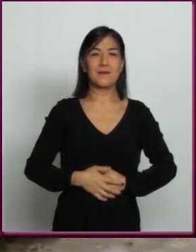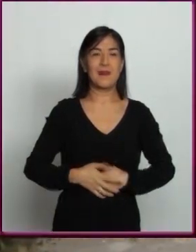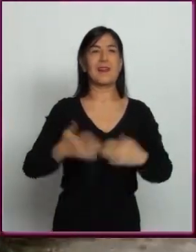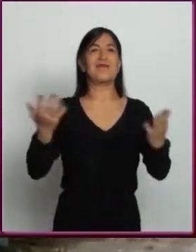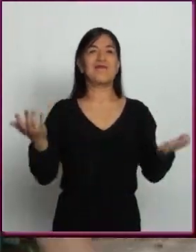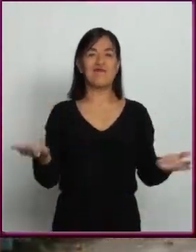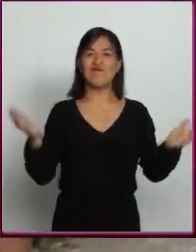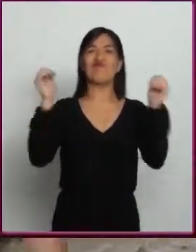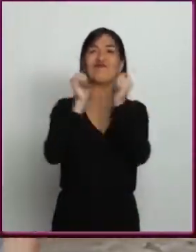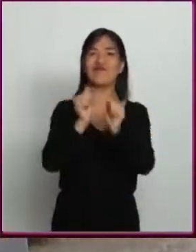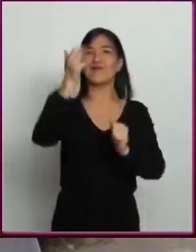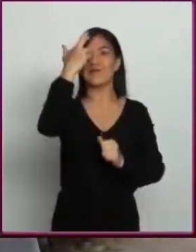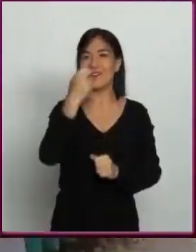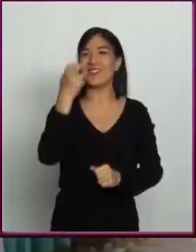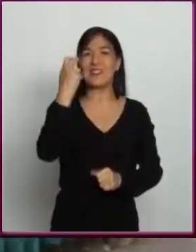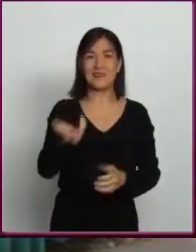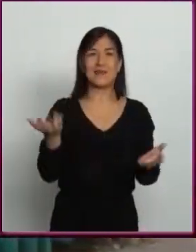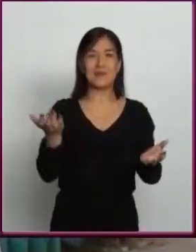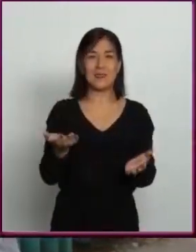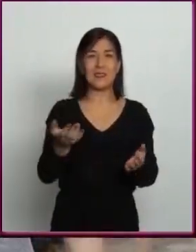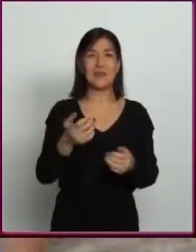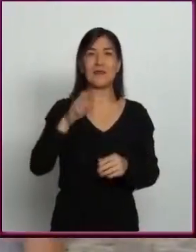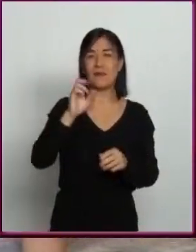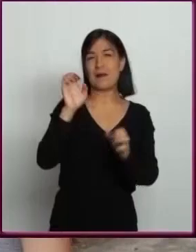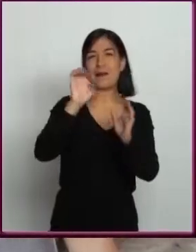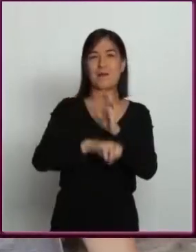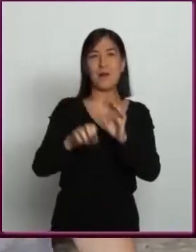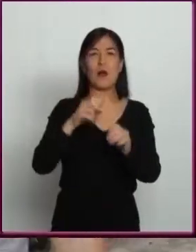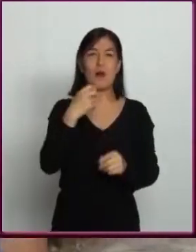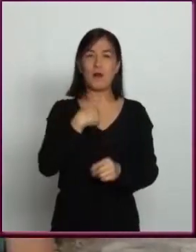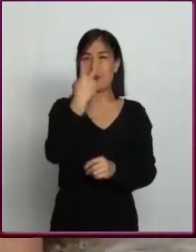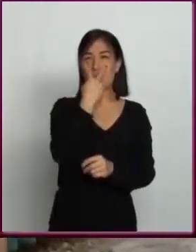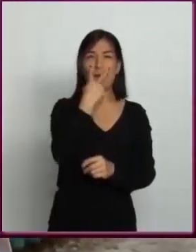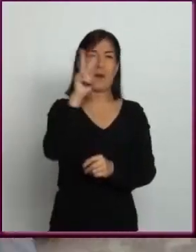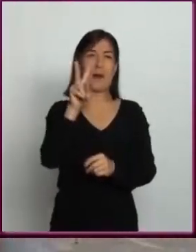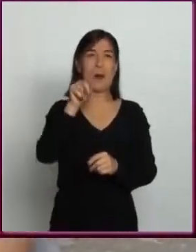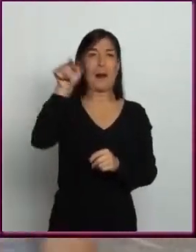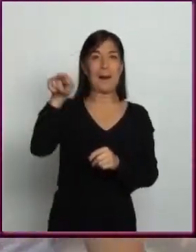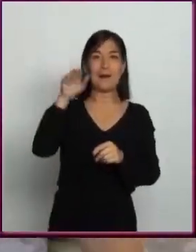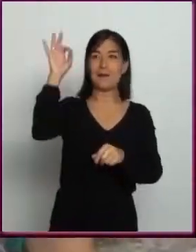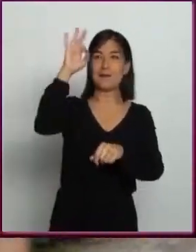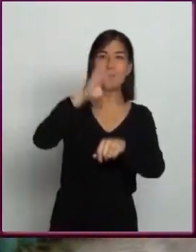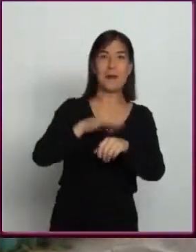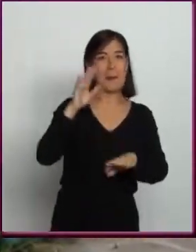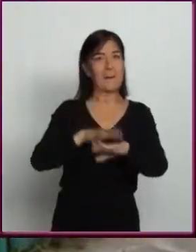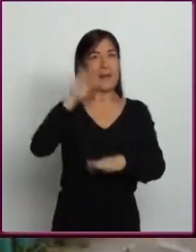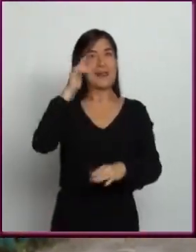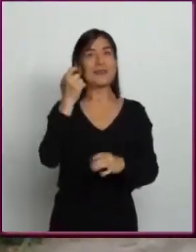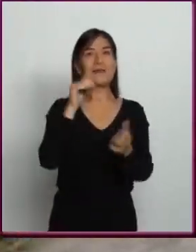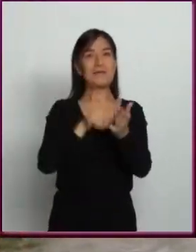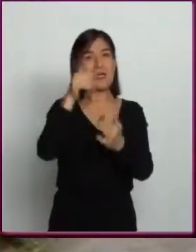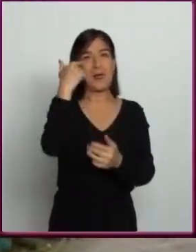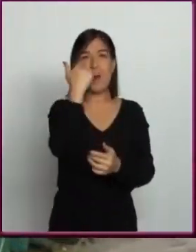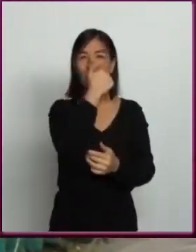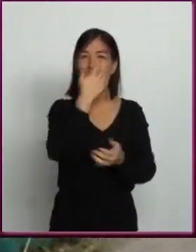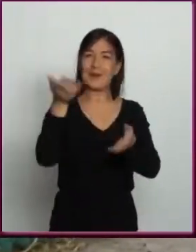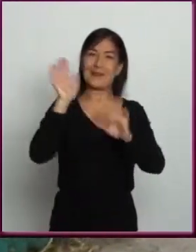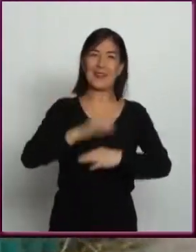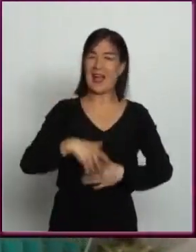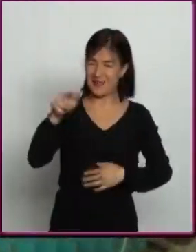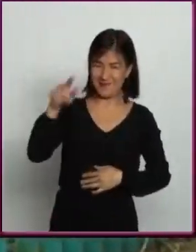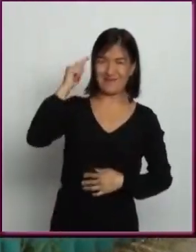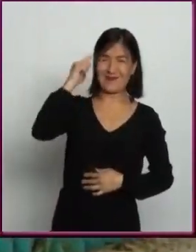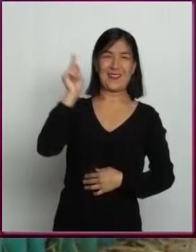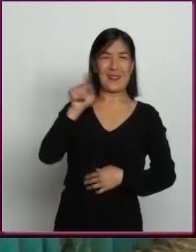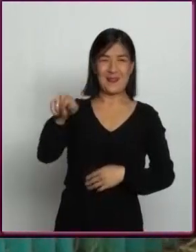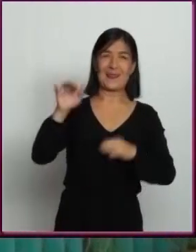No, pues con razón. ¿Qué pueden hacer 2 contra 1000? ¿No es justo? Ay, no te enojes. Todo esto nos ha servido de